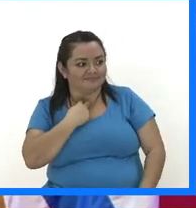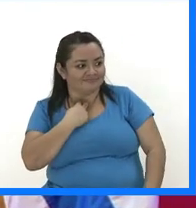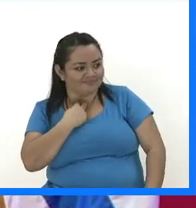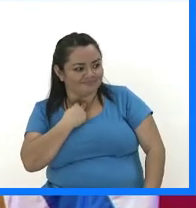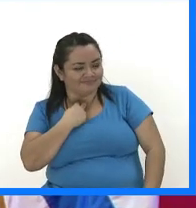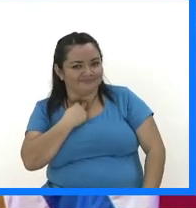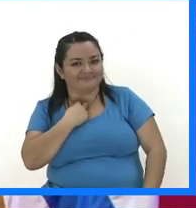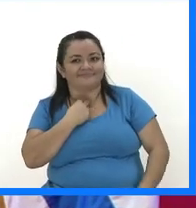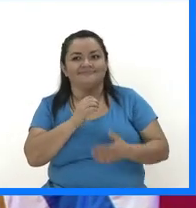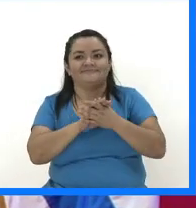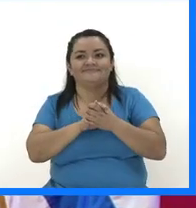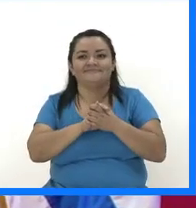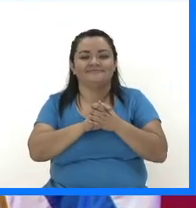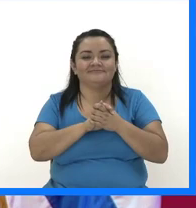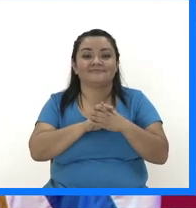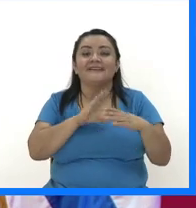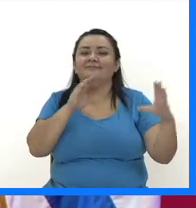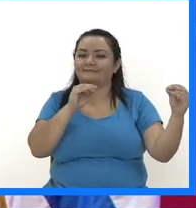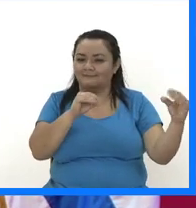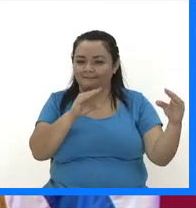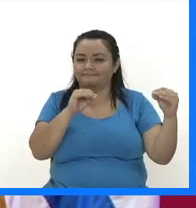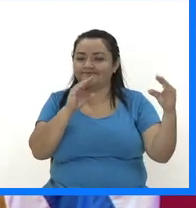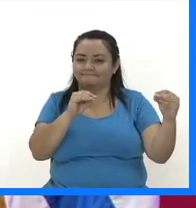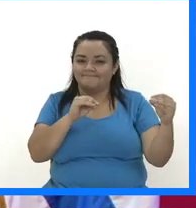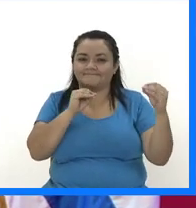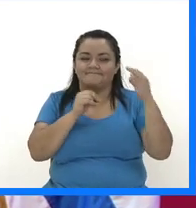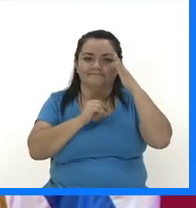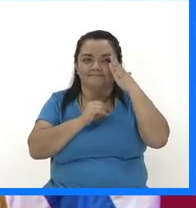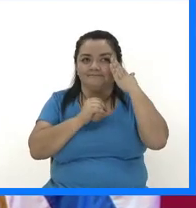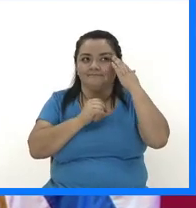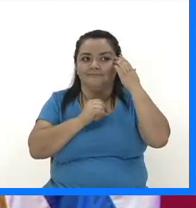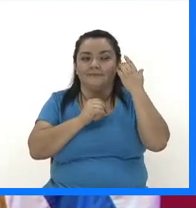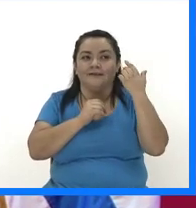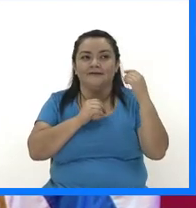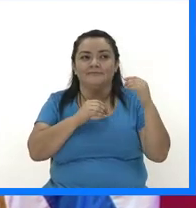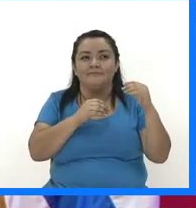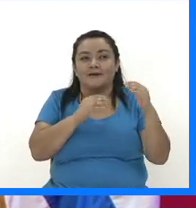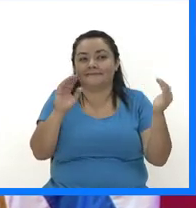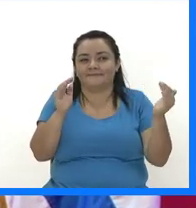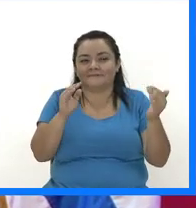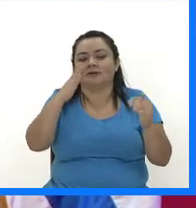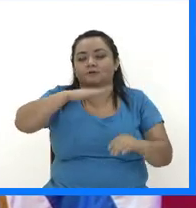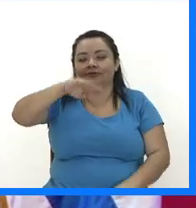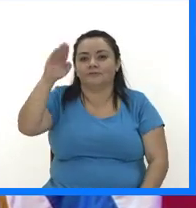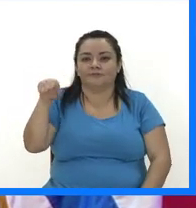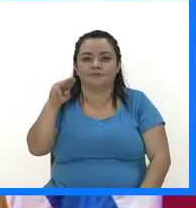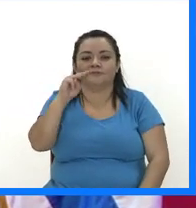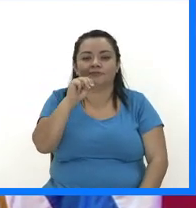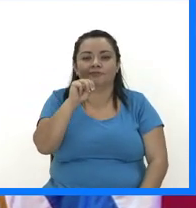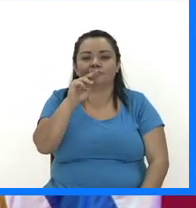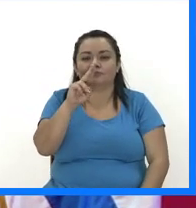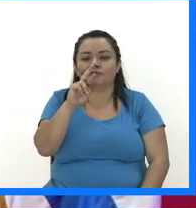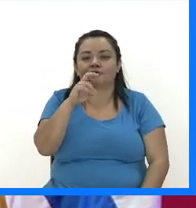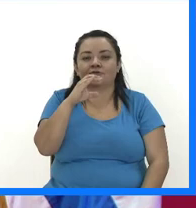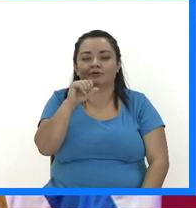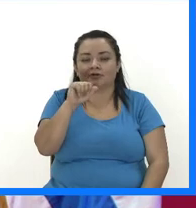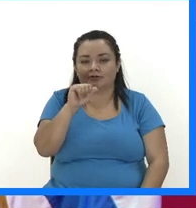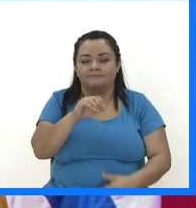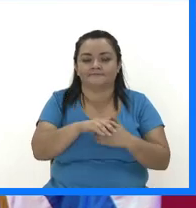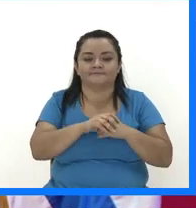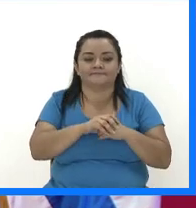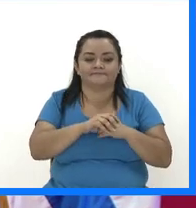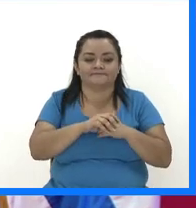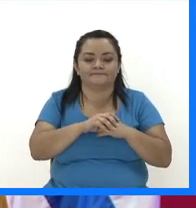y le dice en la conversación que pudo haber tomado lugar en la mujer acá en el puerto de haifa en la parte alta